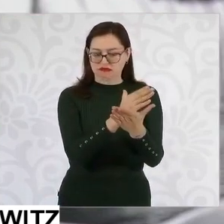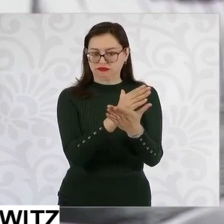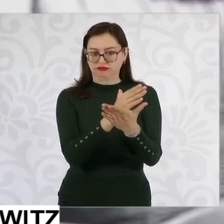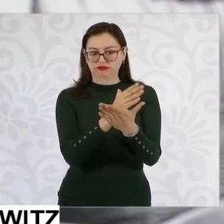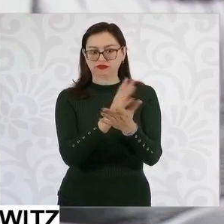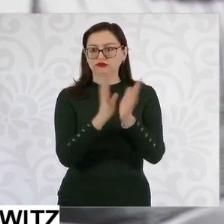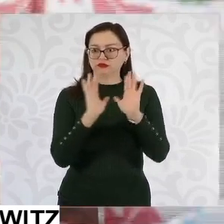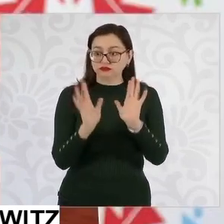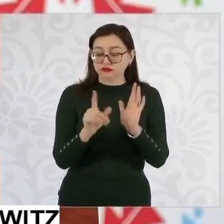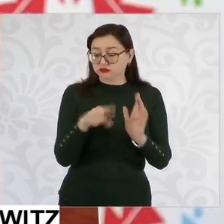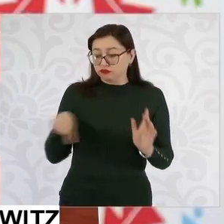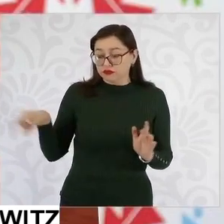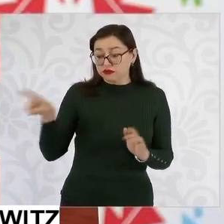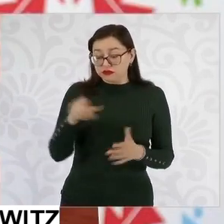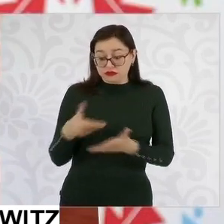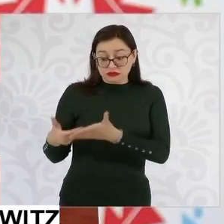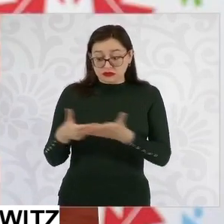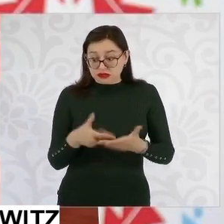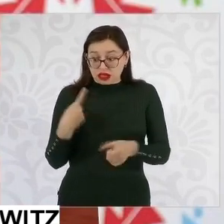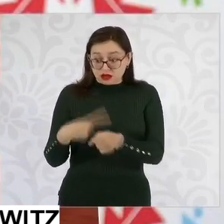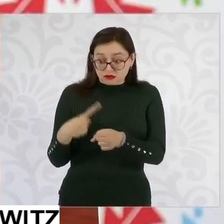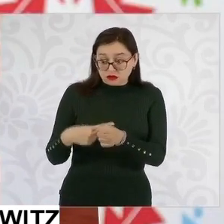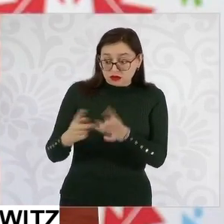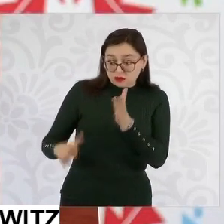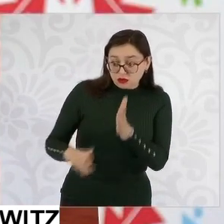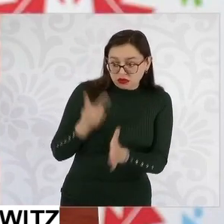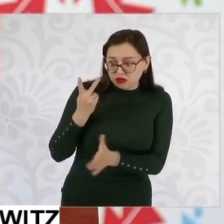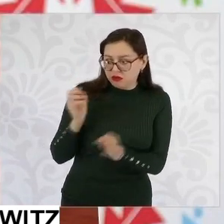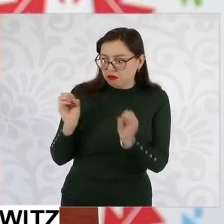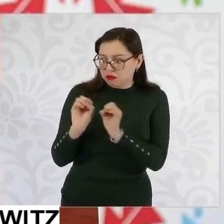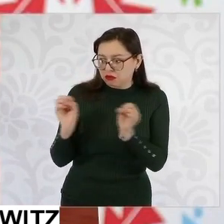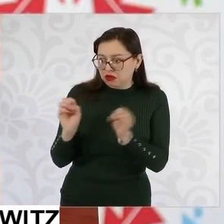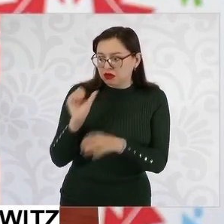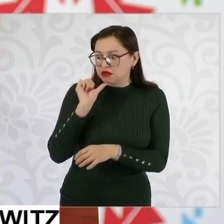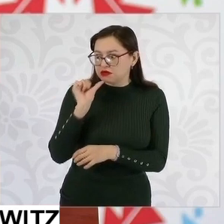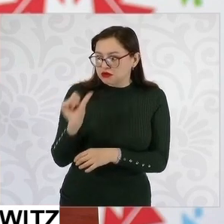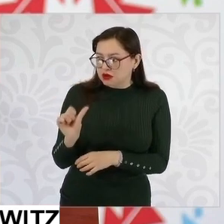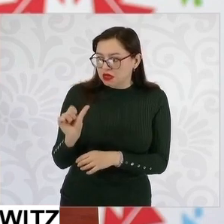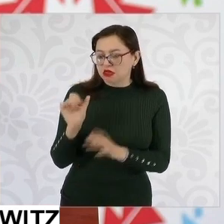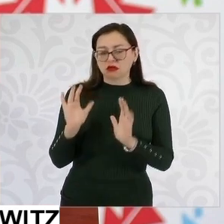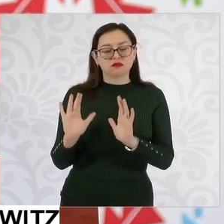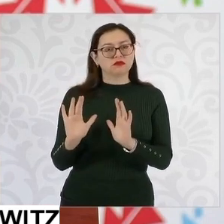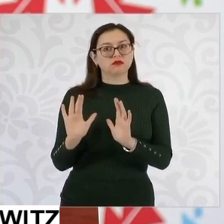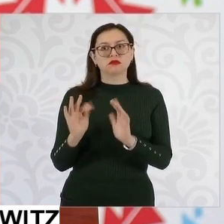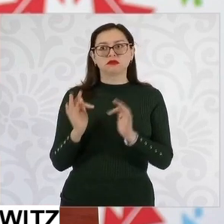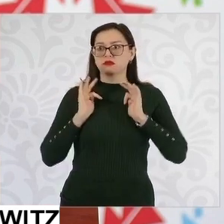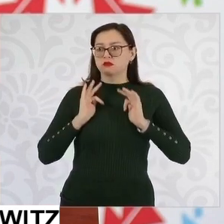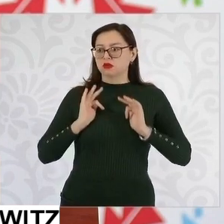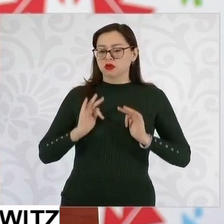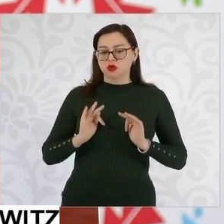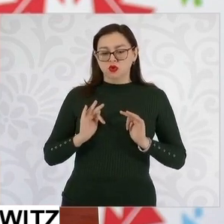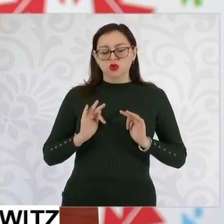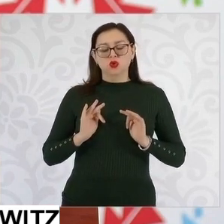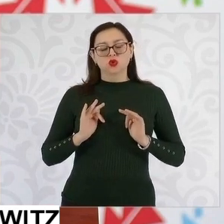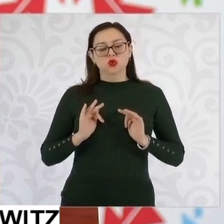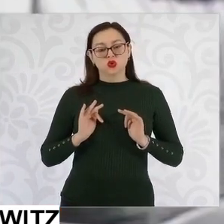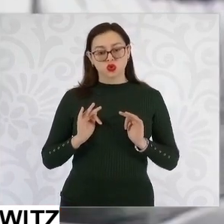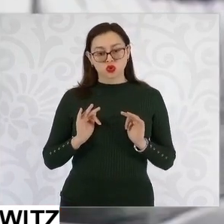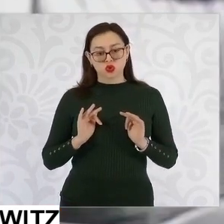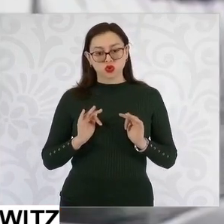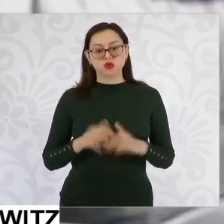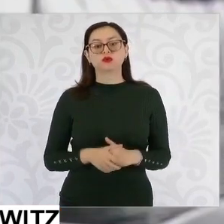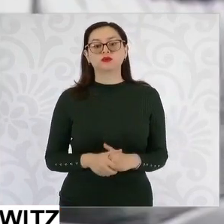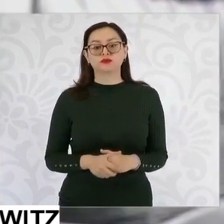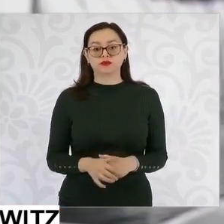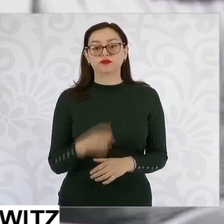la exposición, no hemos vuelto a tener un caso después del 3 de diciembre. El cierre del brote